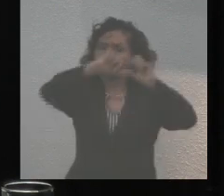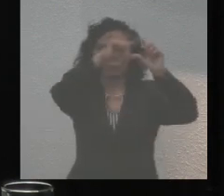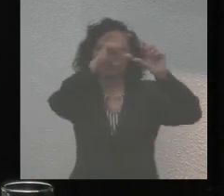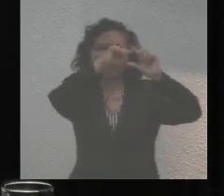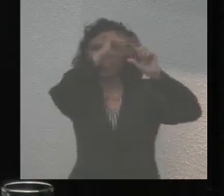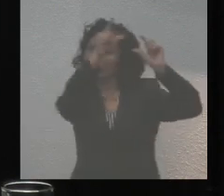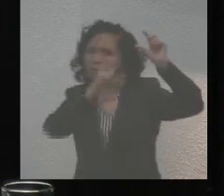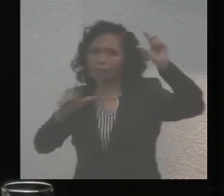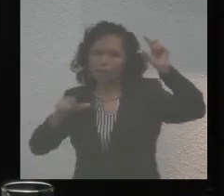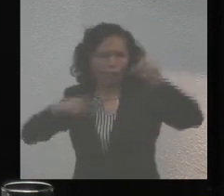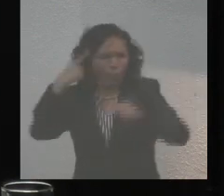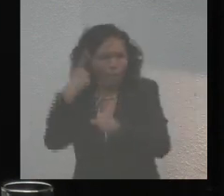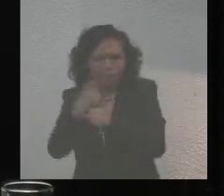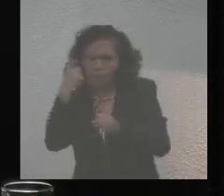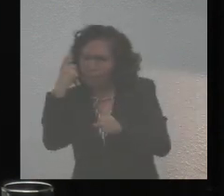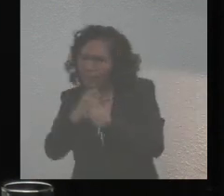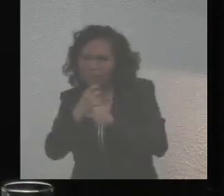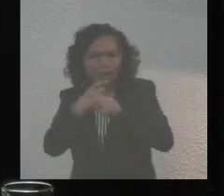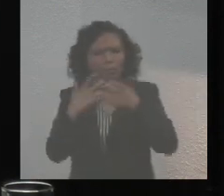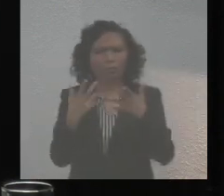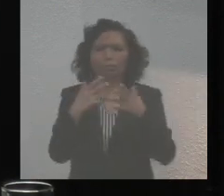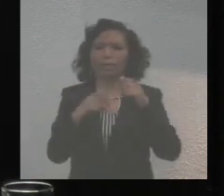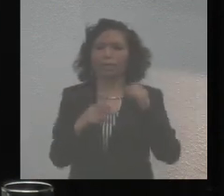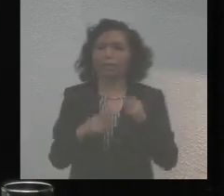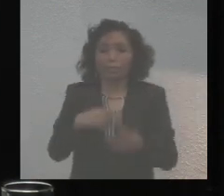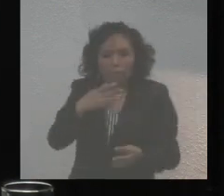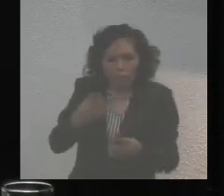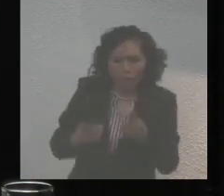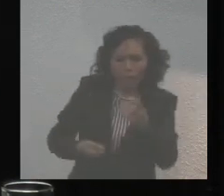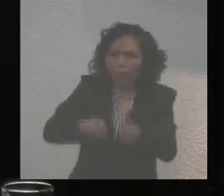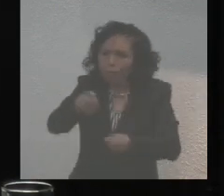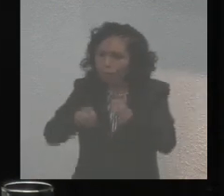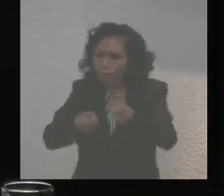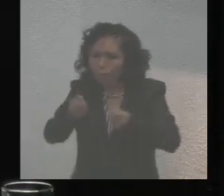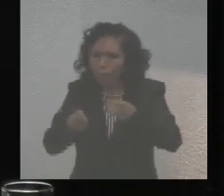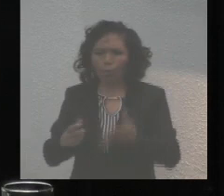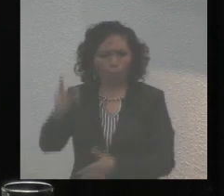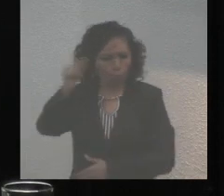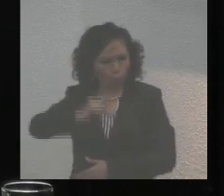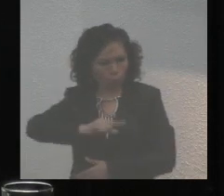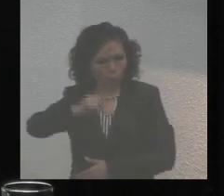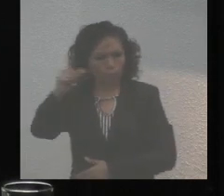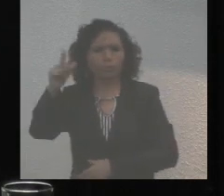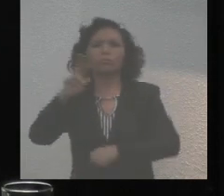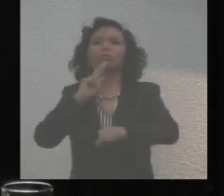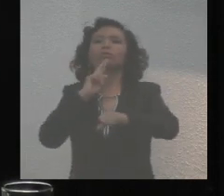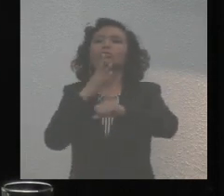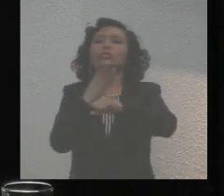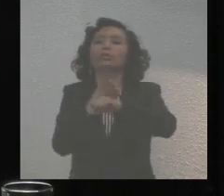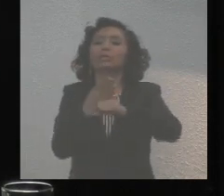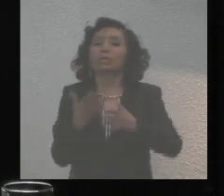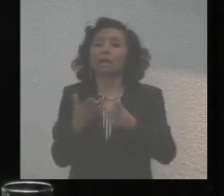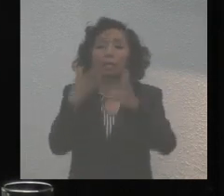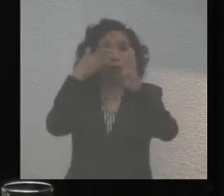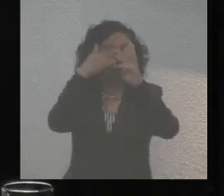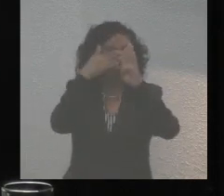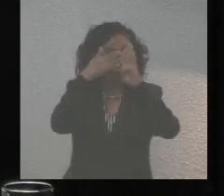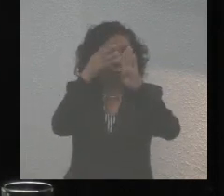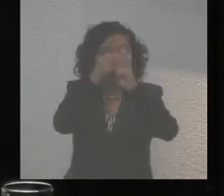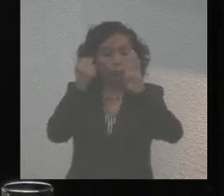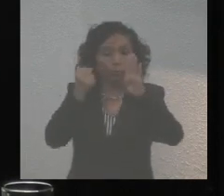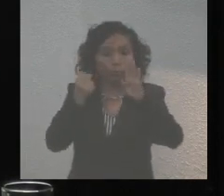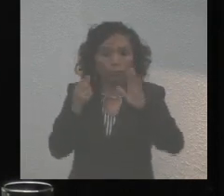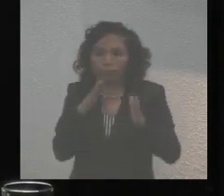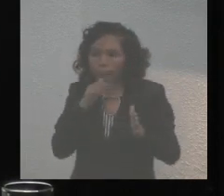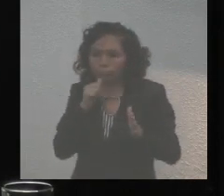de los primeros lugares y se ha trabajado en la administración con profesionalismo y responsabilidad, lo conseguido no lo podemos